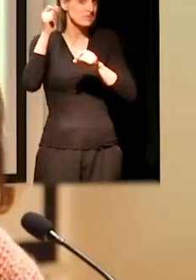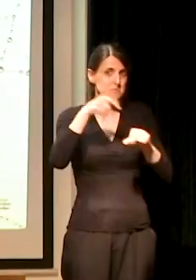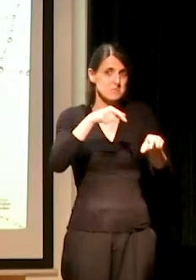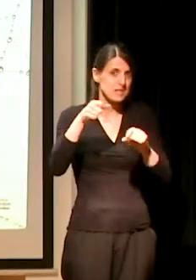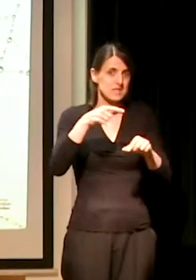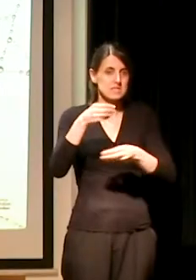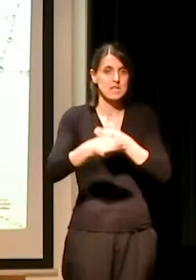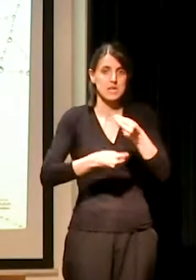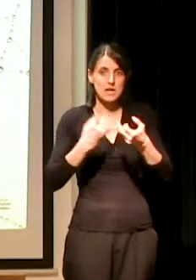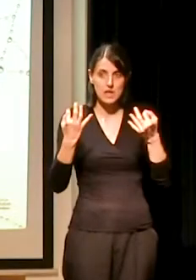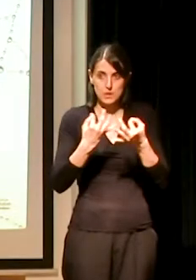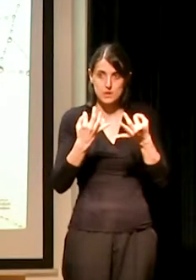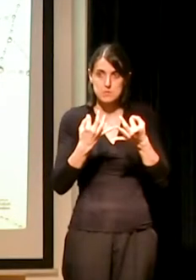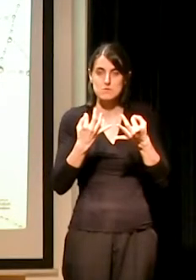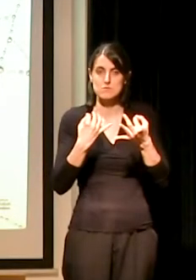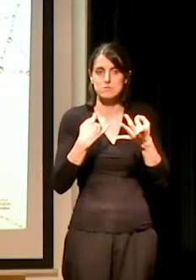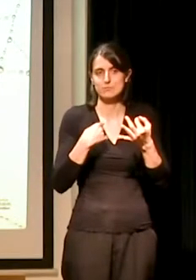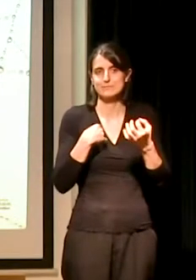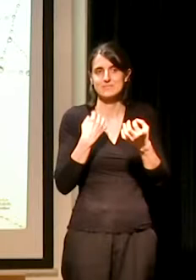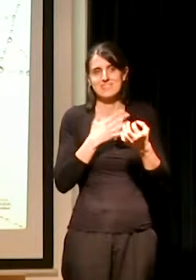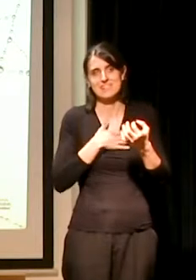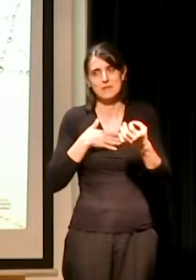Y la verdad es que también la idea que teníamos era